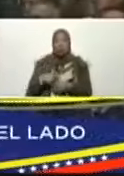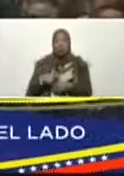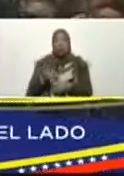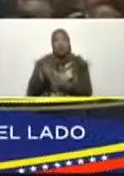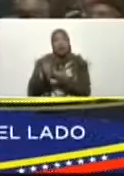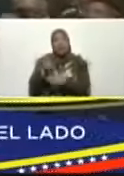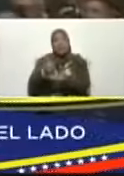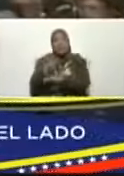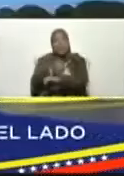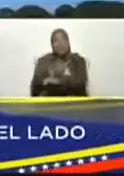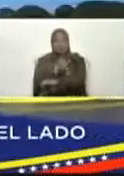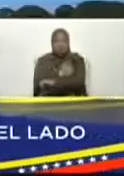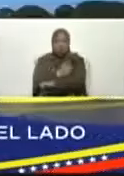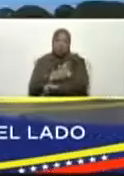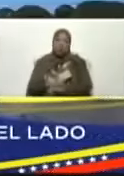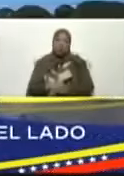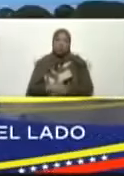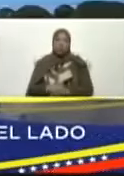Autorizado.